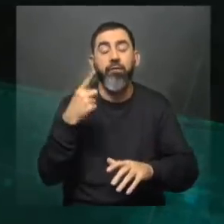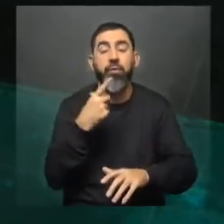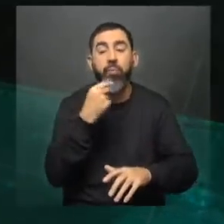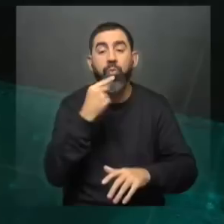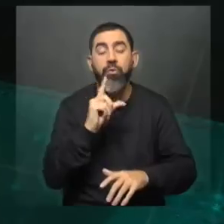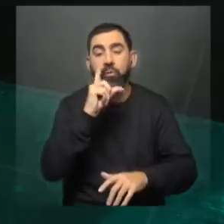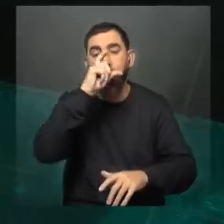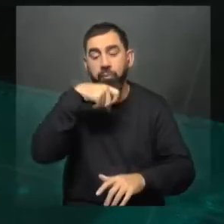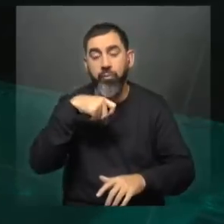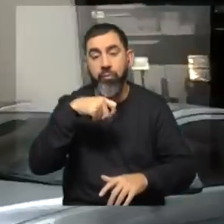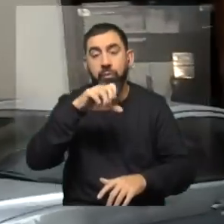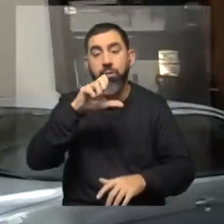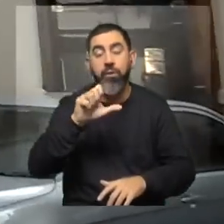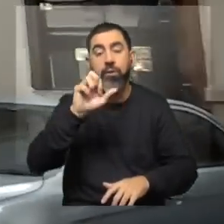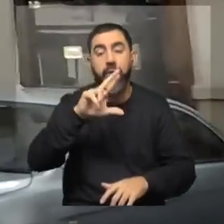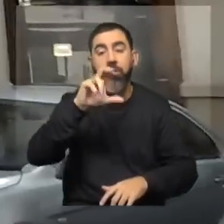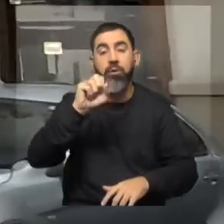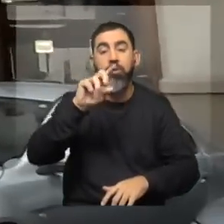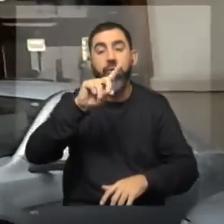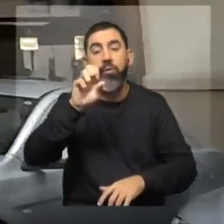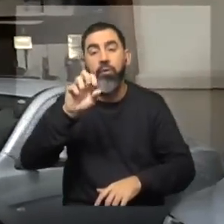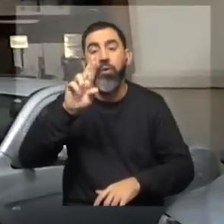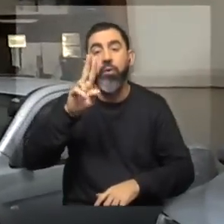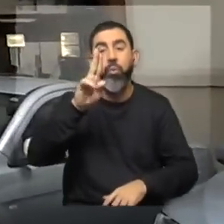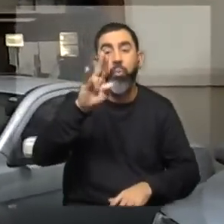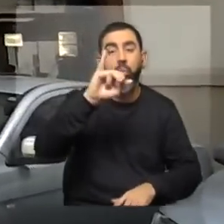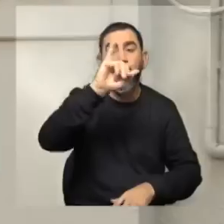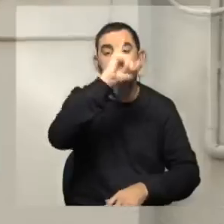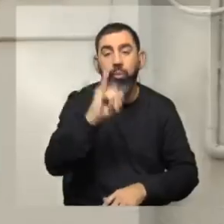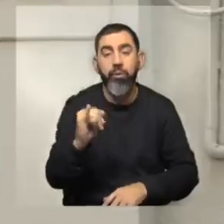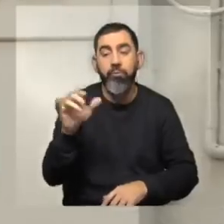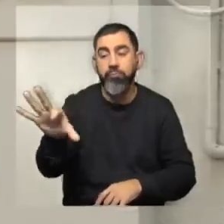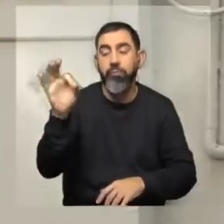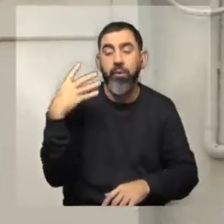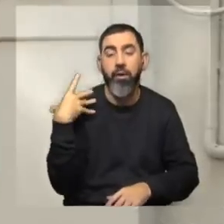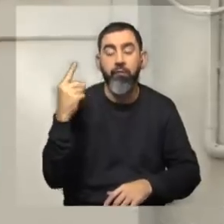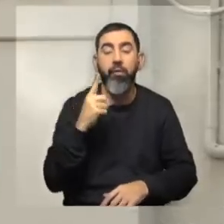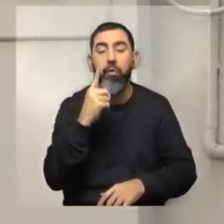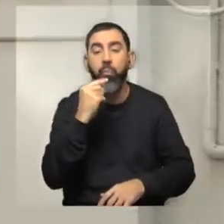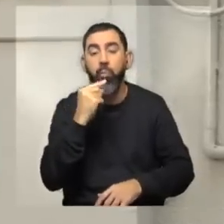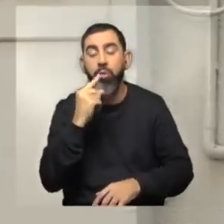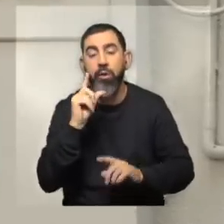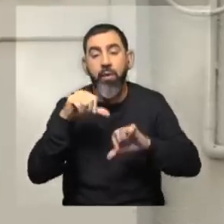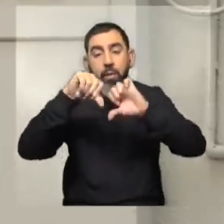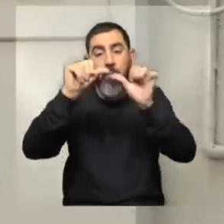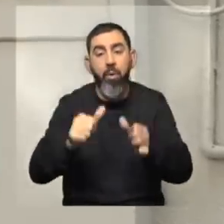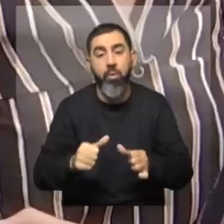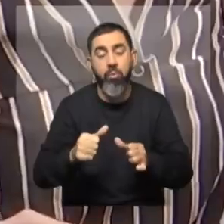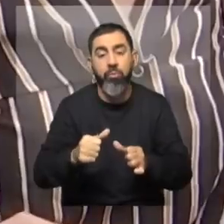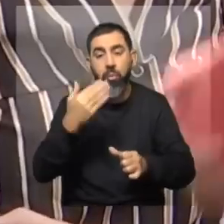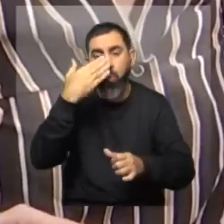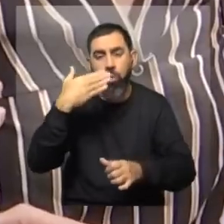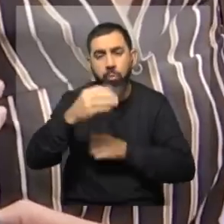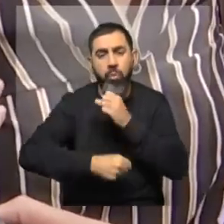policía de Montevideo Herodes Ruiz fue designado como jefe de policía de Maldonado cargo que ocupó Durante los últimos años